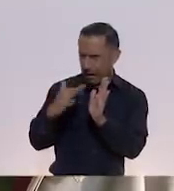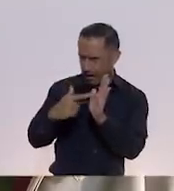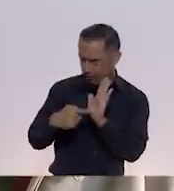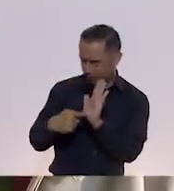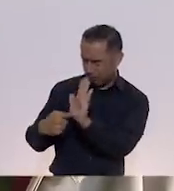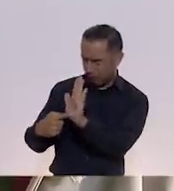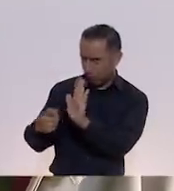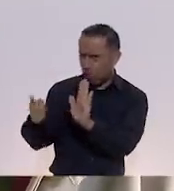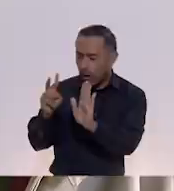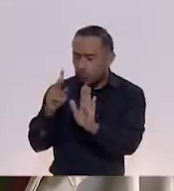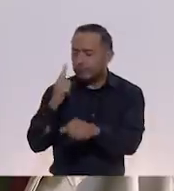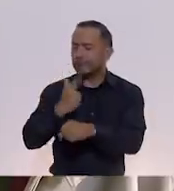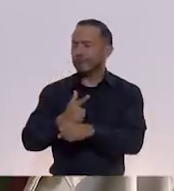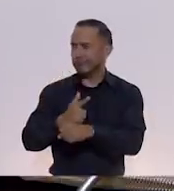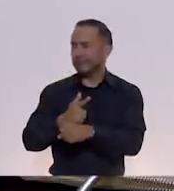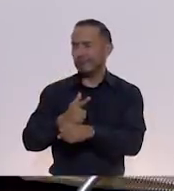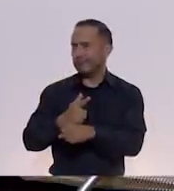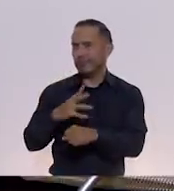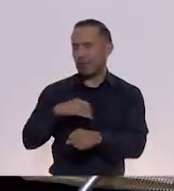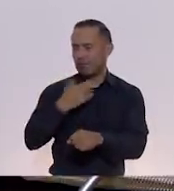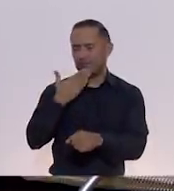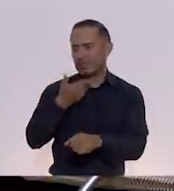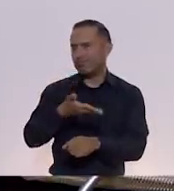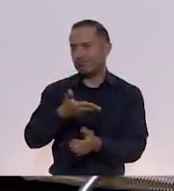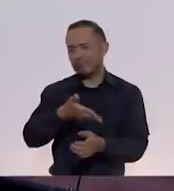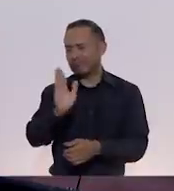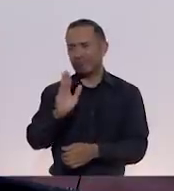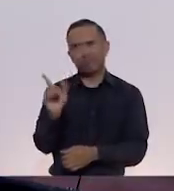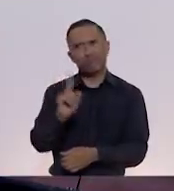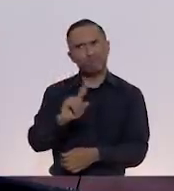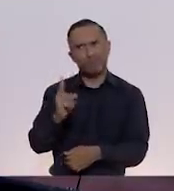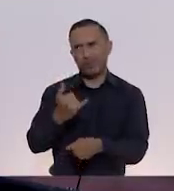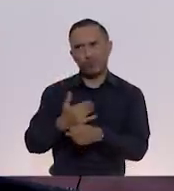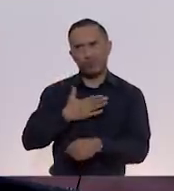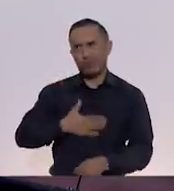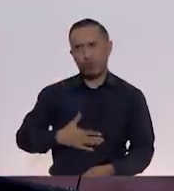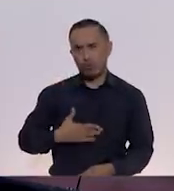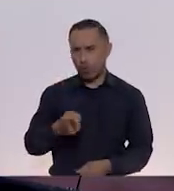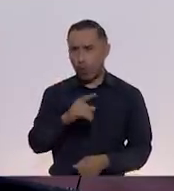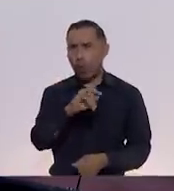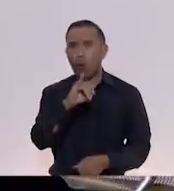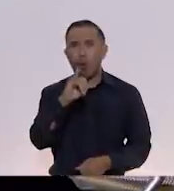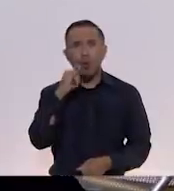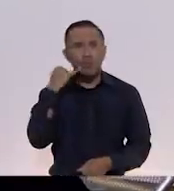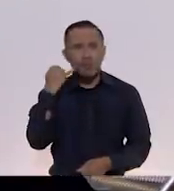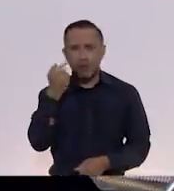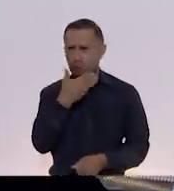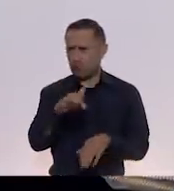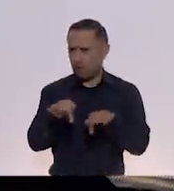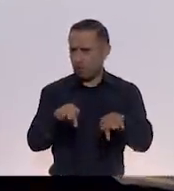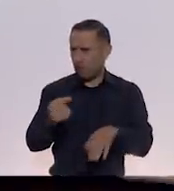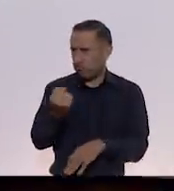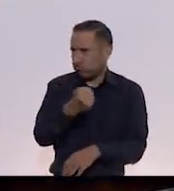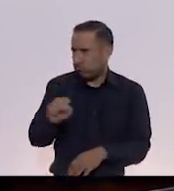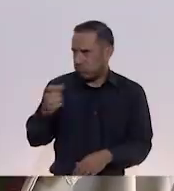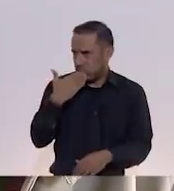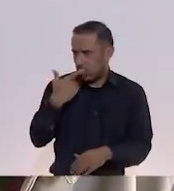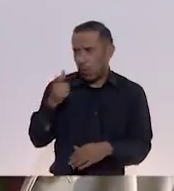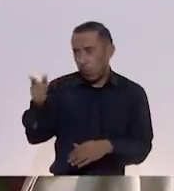injusticia. Josefina es muy buena en su trabajo. Le pido que reconsidere, por favor, su